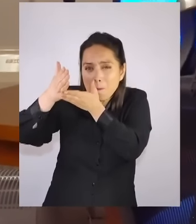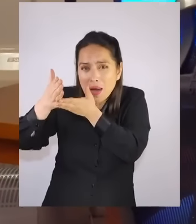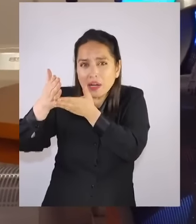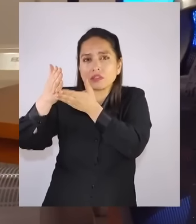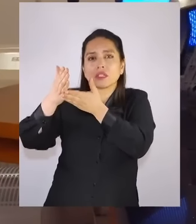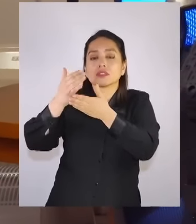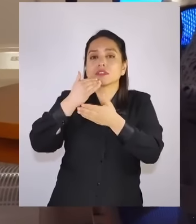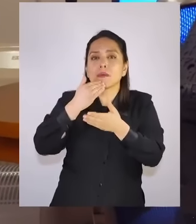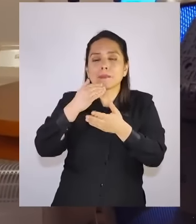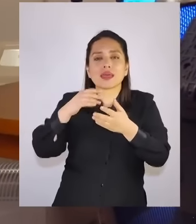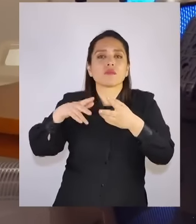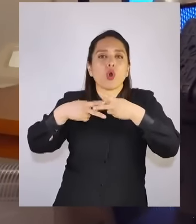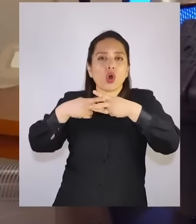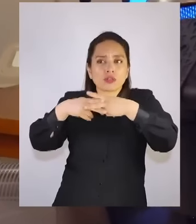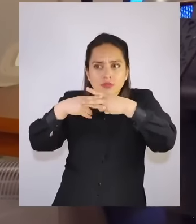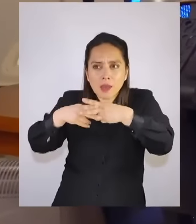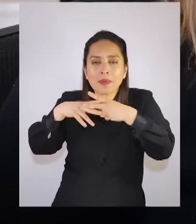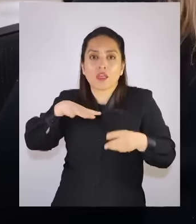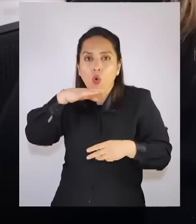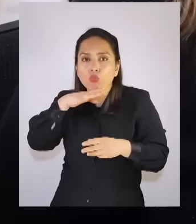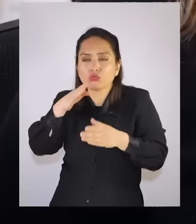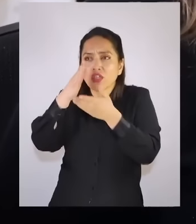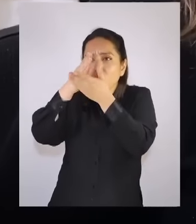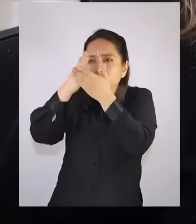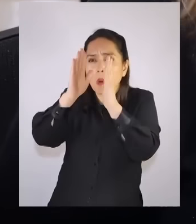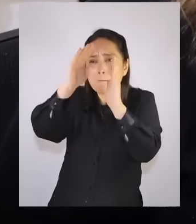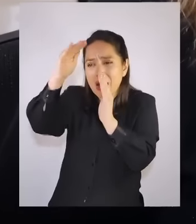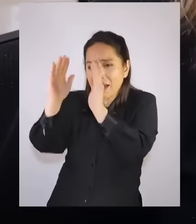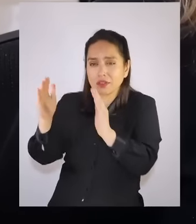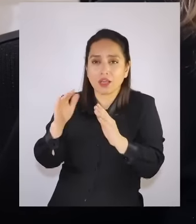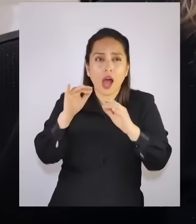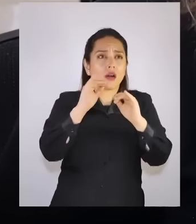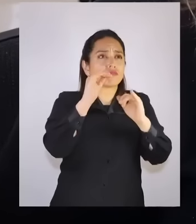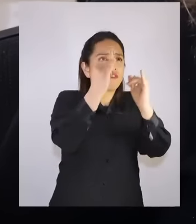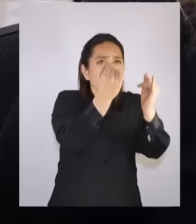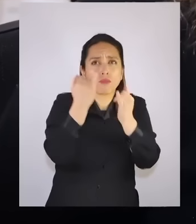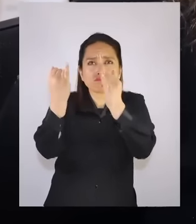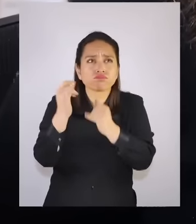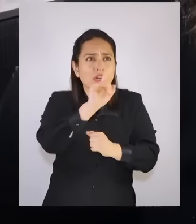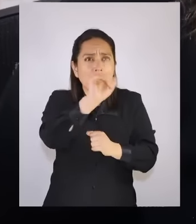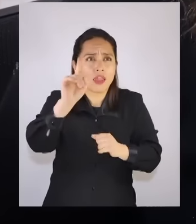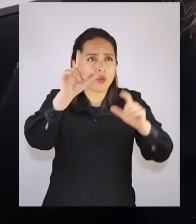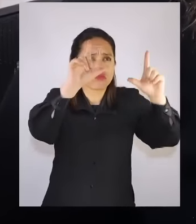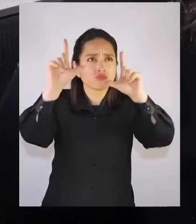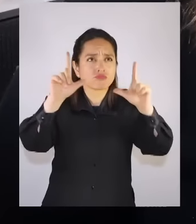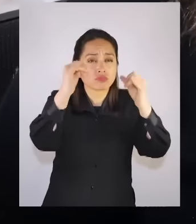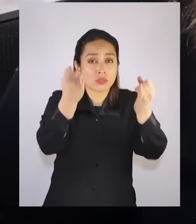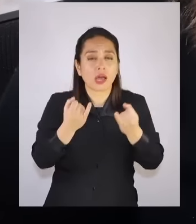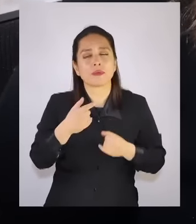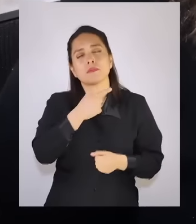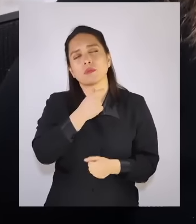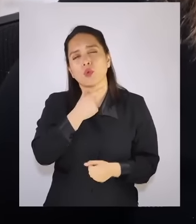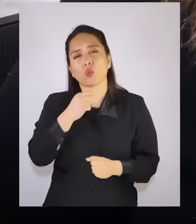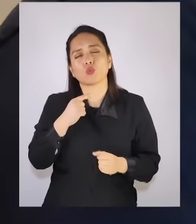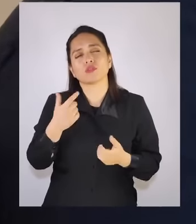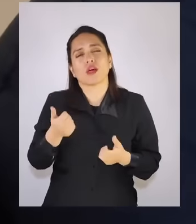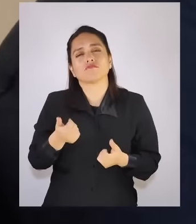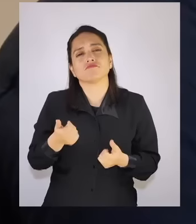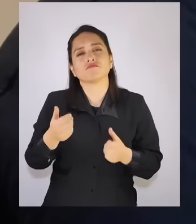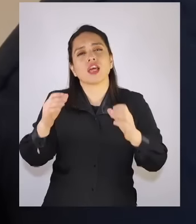telescopio. Este trabajo para mí es desafiante. Me gusta mucho trabajar de noche.